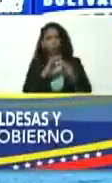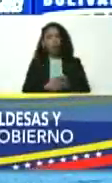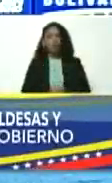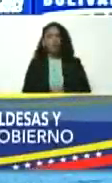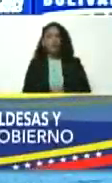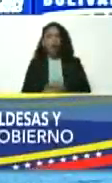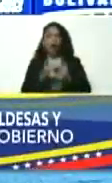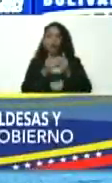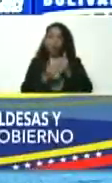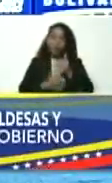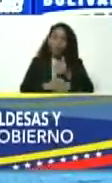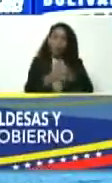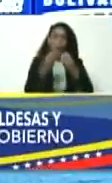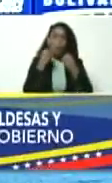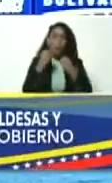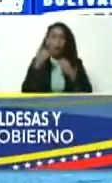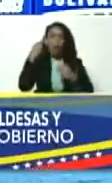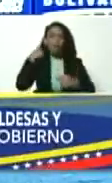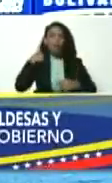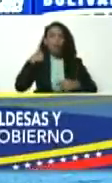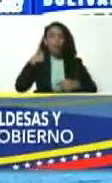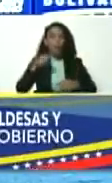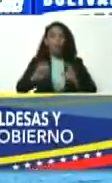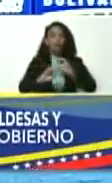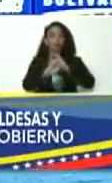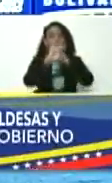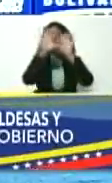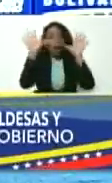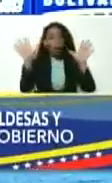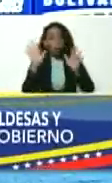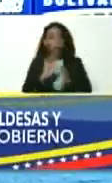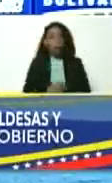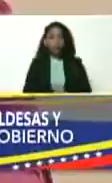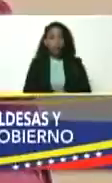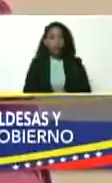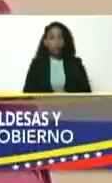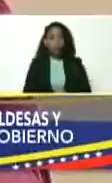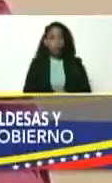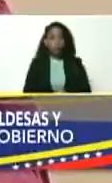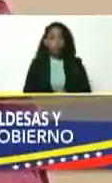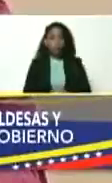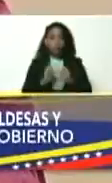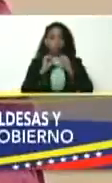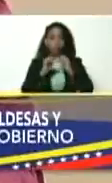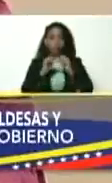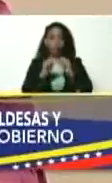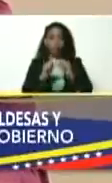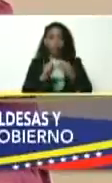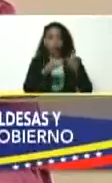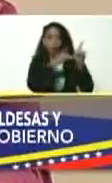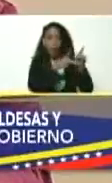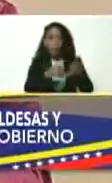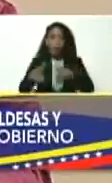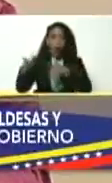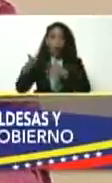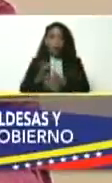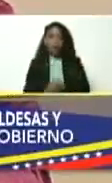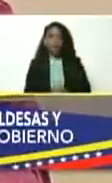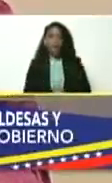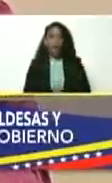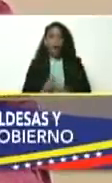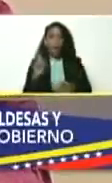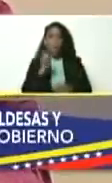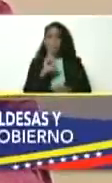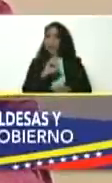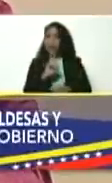avanzando para tener coherencia cohesión permanente en los planes para no